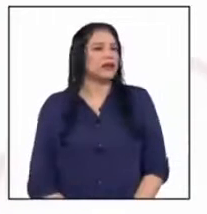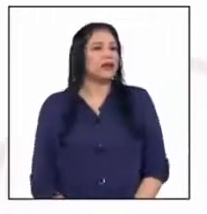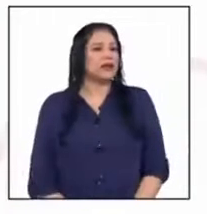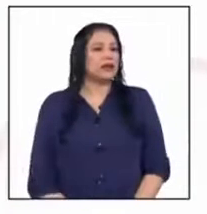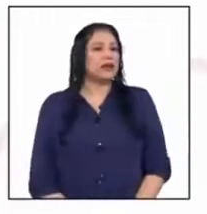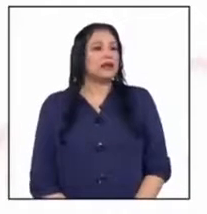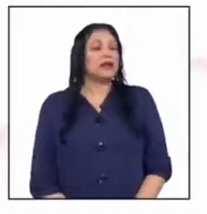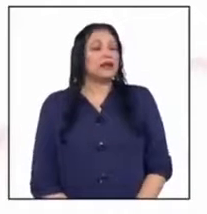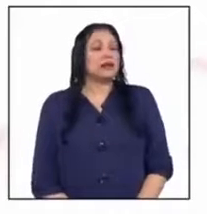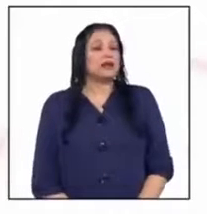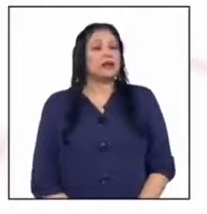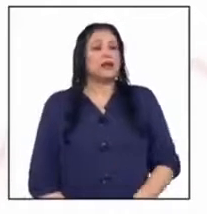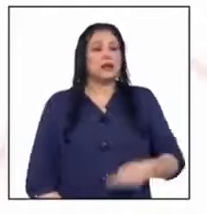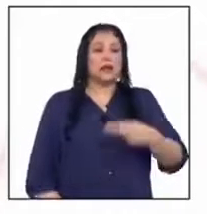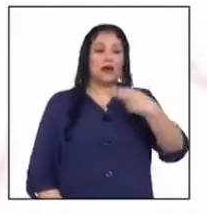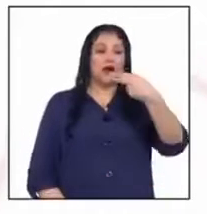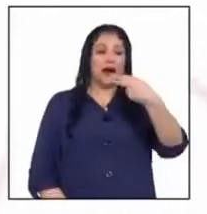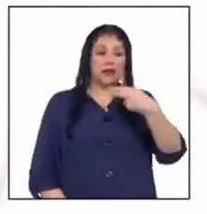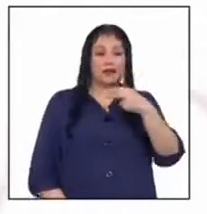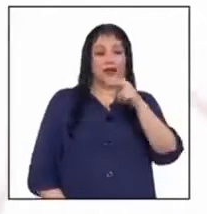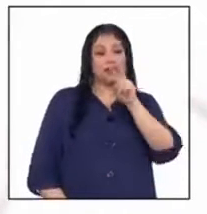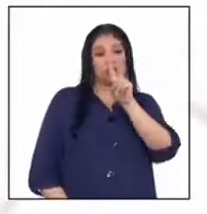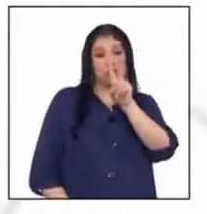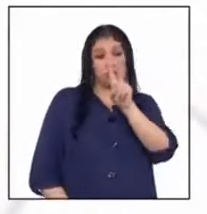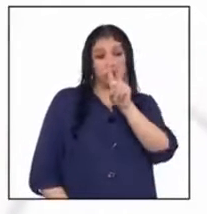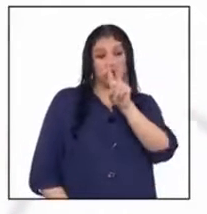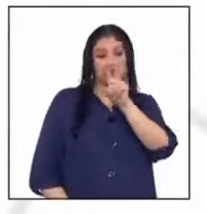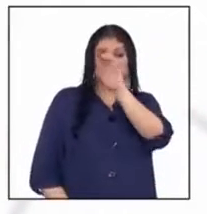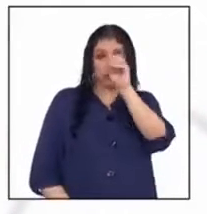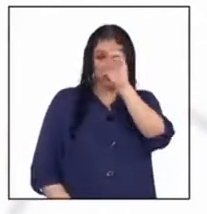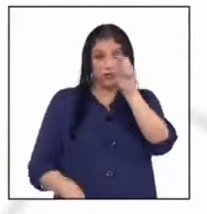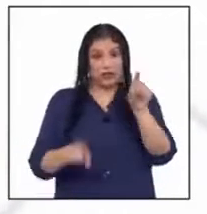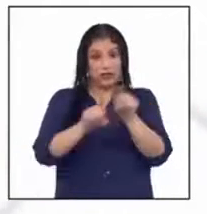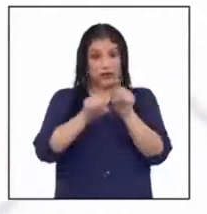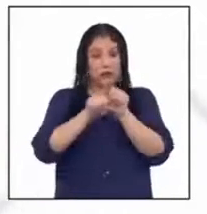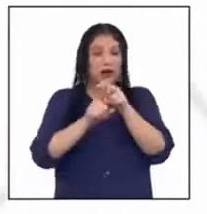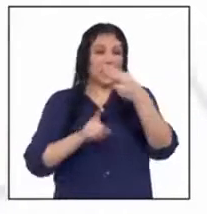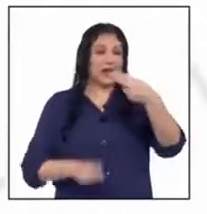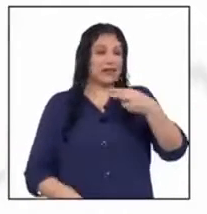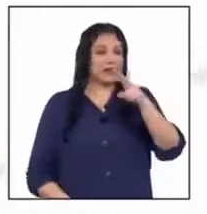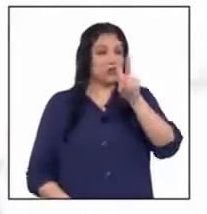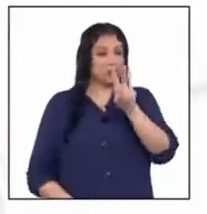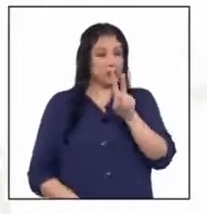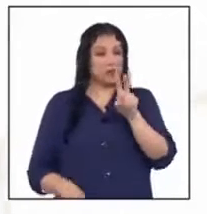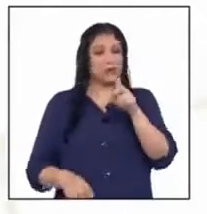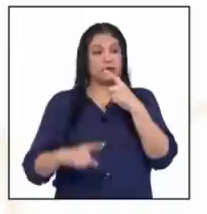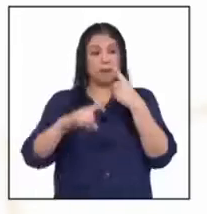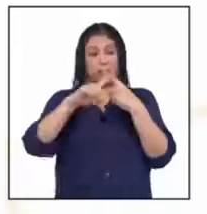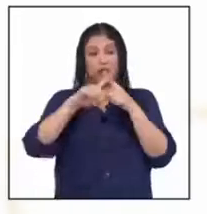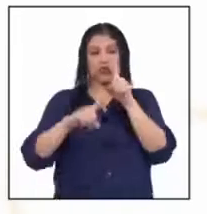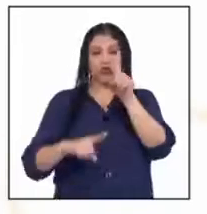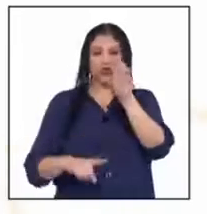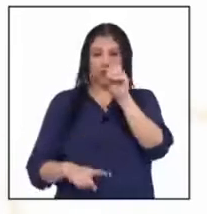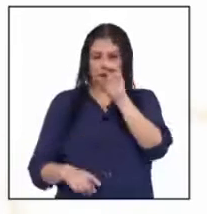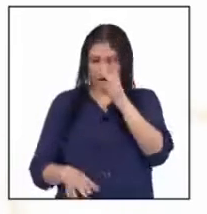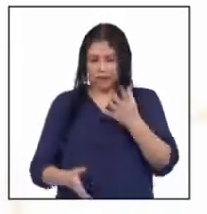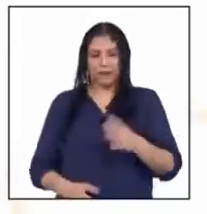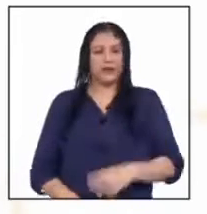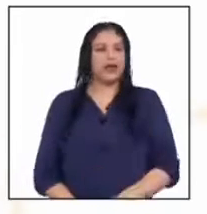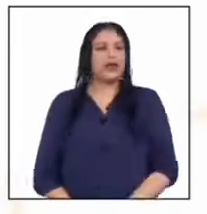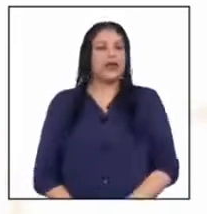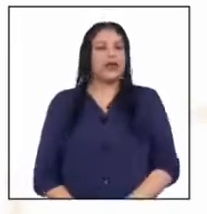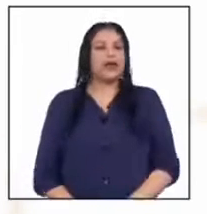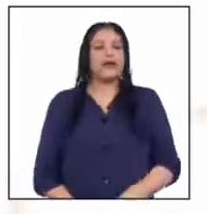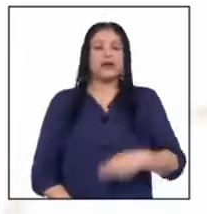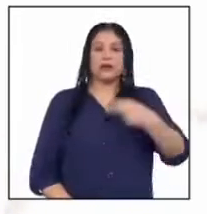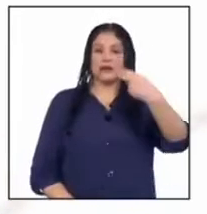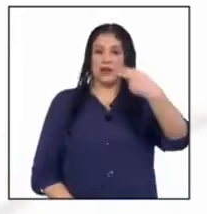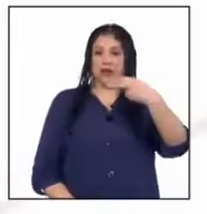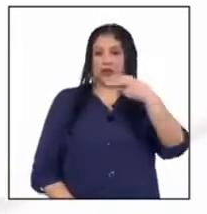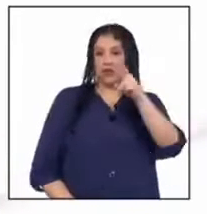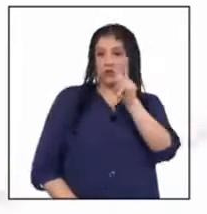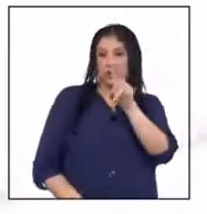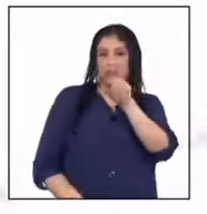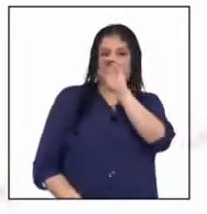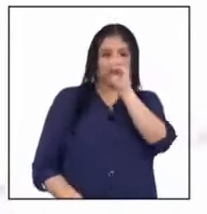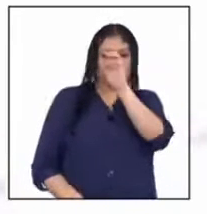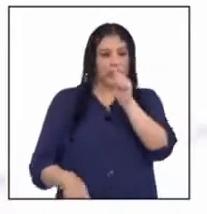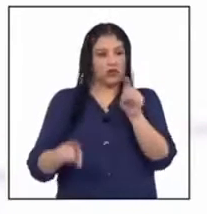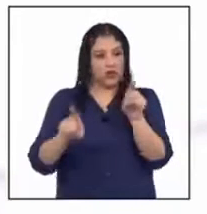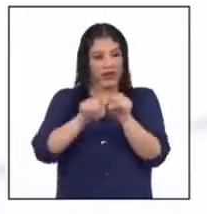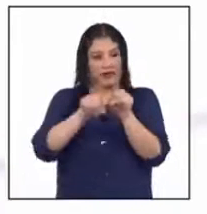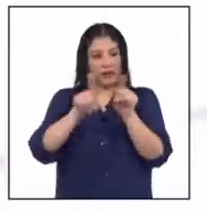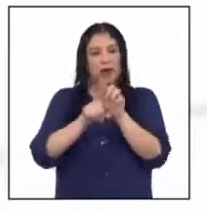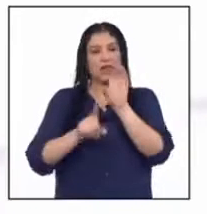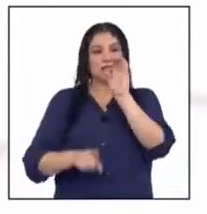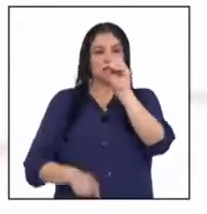sub 2% es igual a H sub 2 por 100. De ahí tenemos H sub 2%